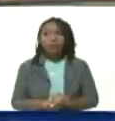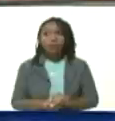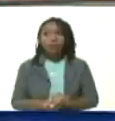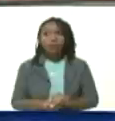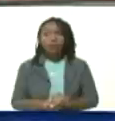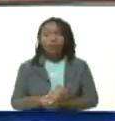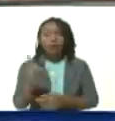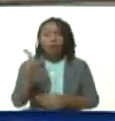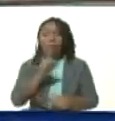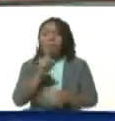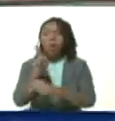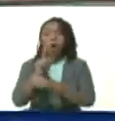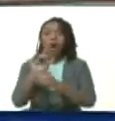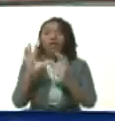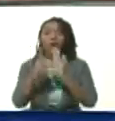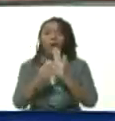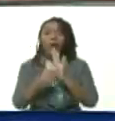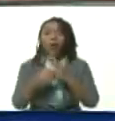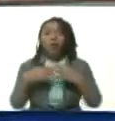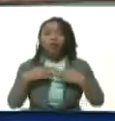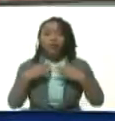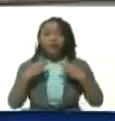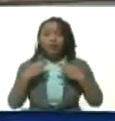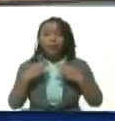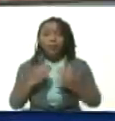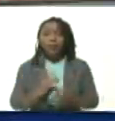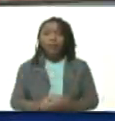Fueron acusados de robarse una ropa.